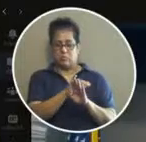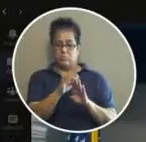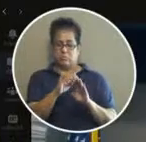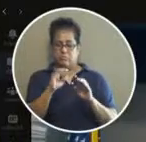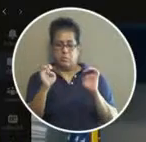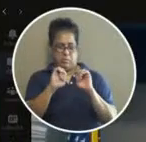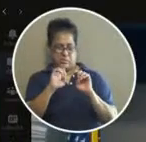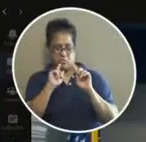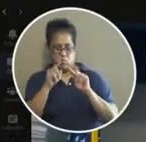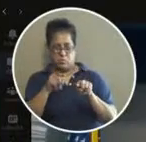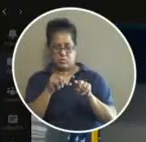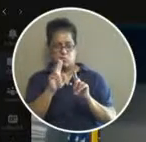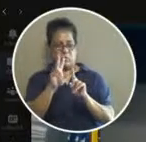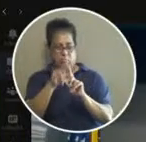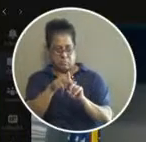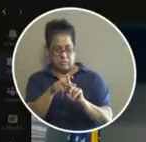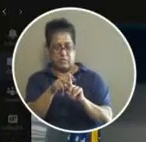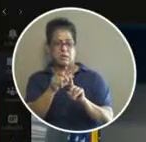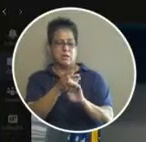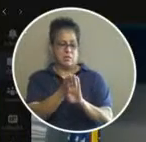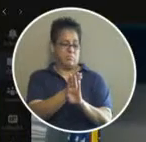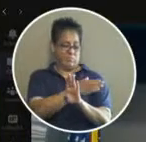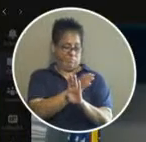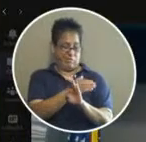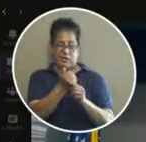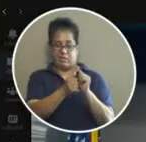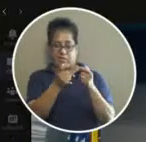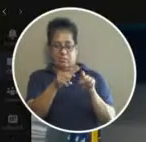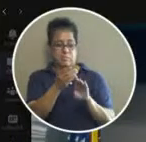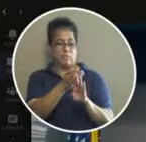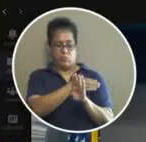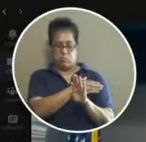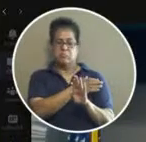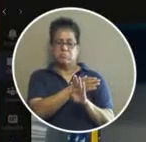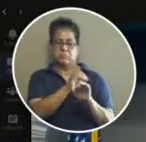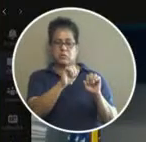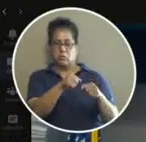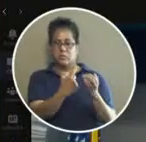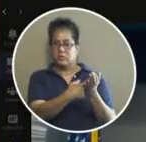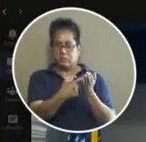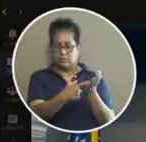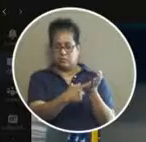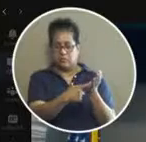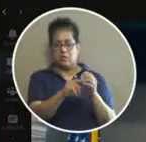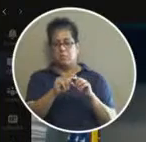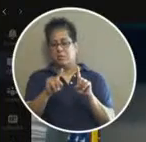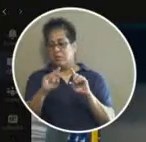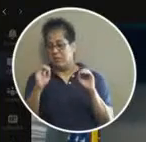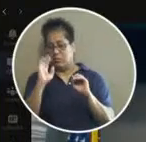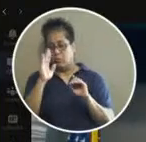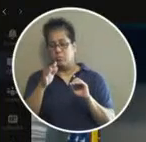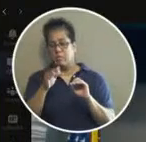órdenes de los jueces fueran emitidas, no habrá ningún tipo de desalojo hasta junio 15.